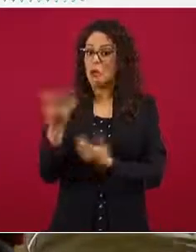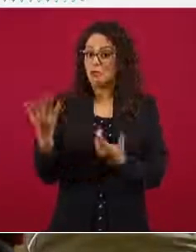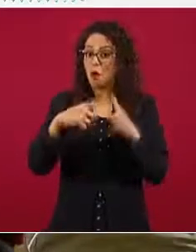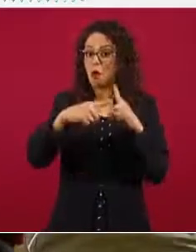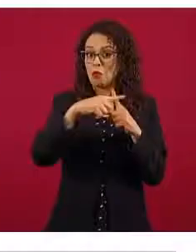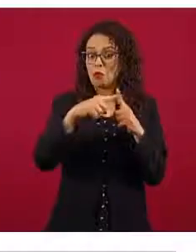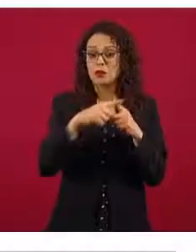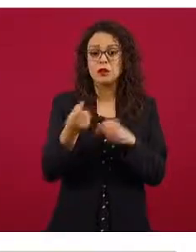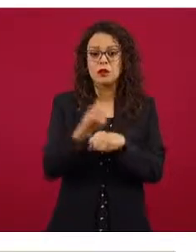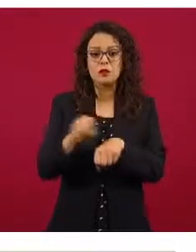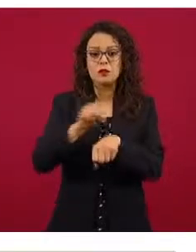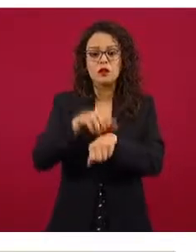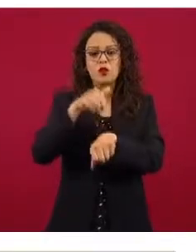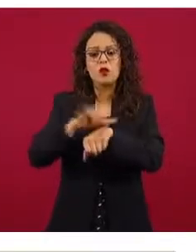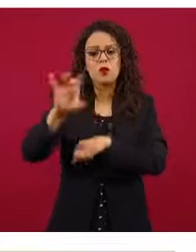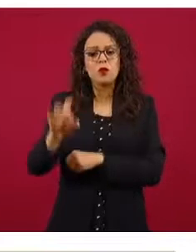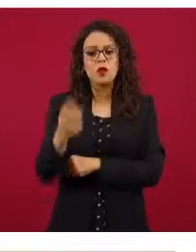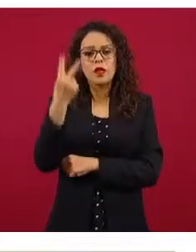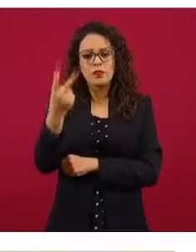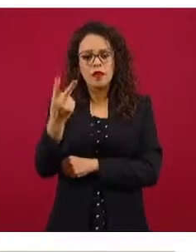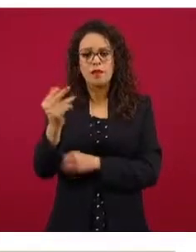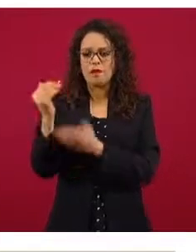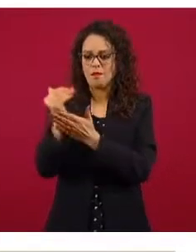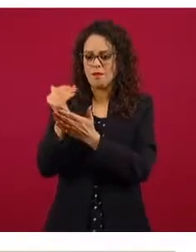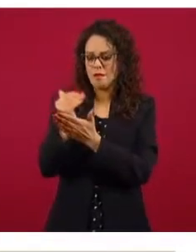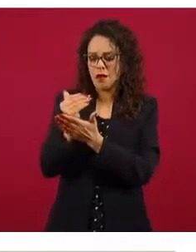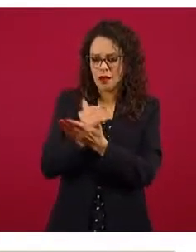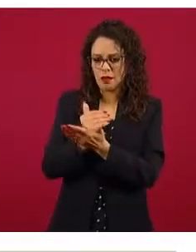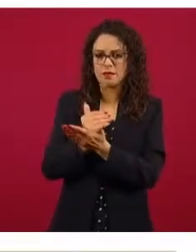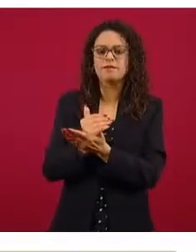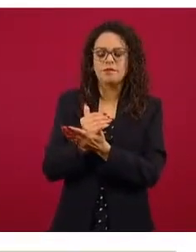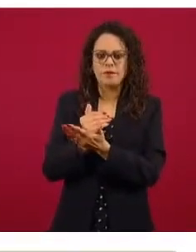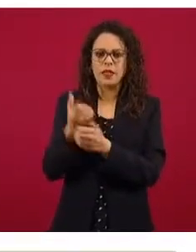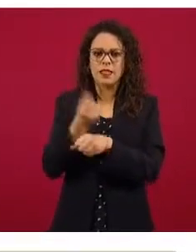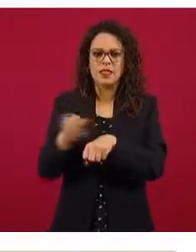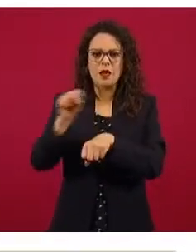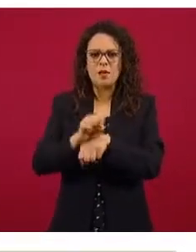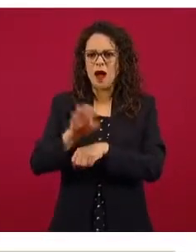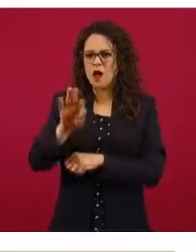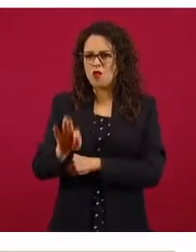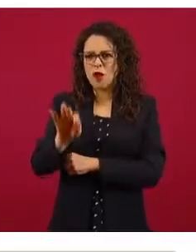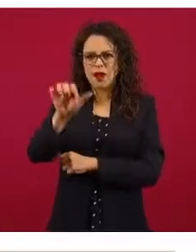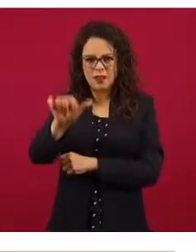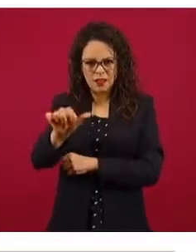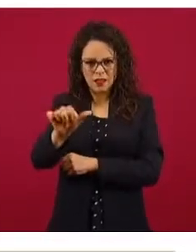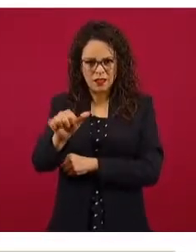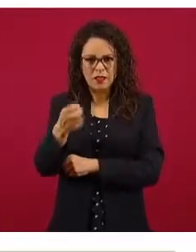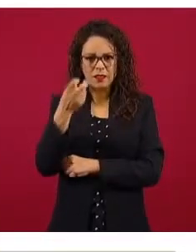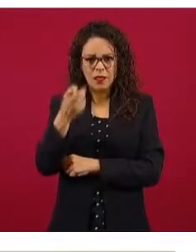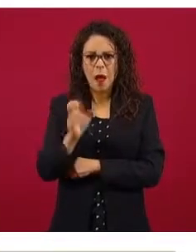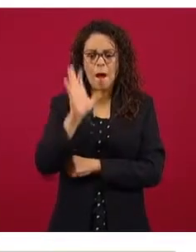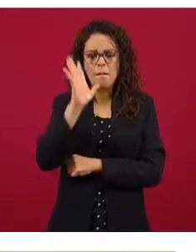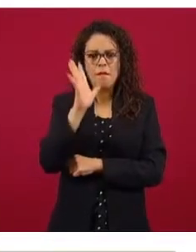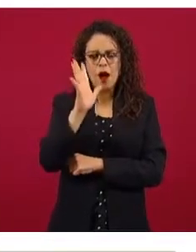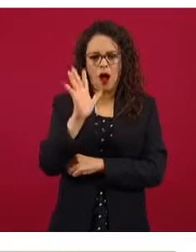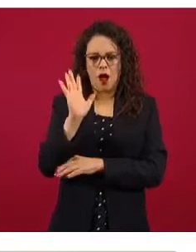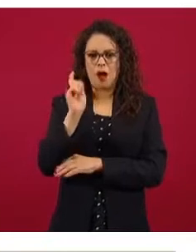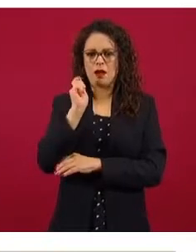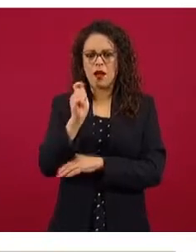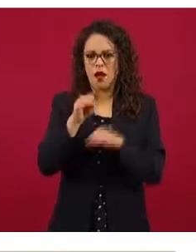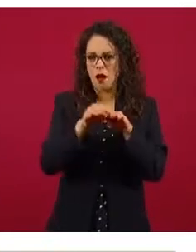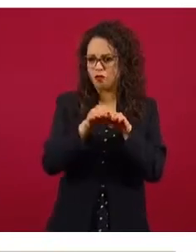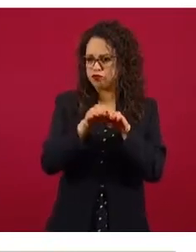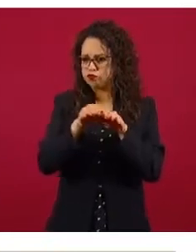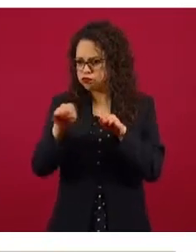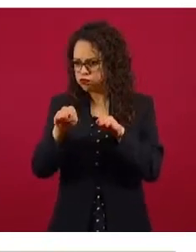semana 32 a la reducción. Desde la semana 46 ha habido una suerte de estancamiento en esa